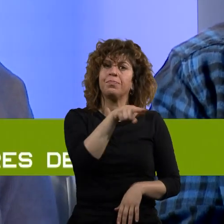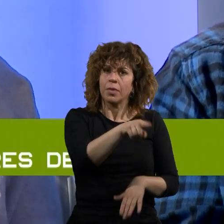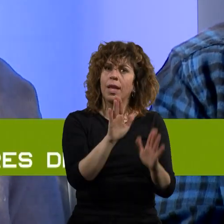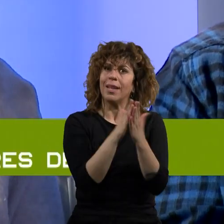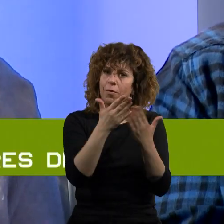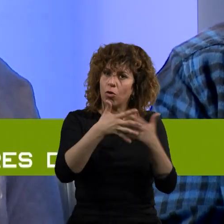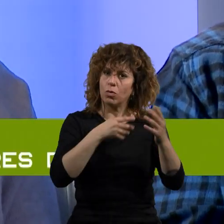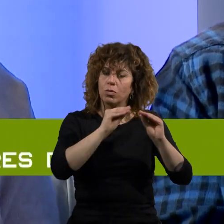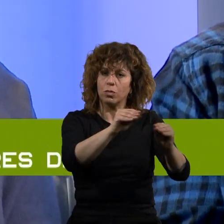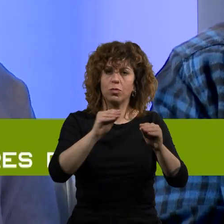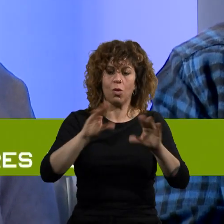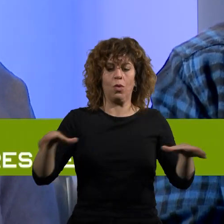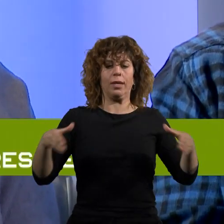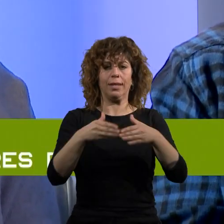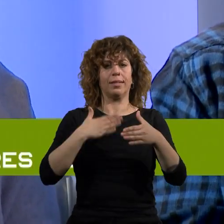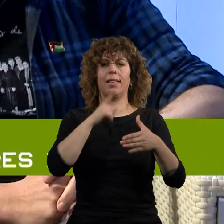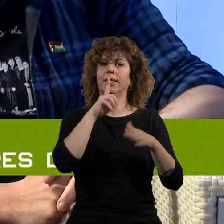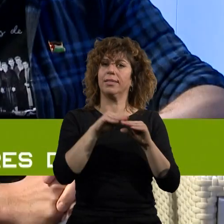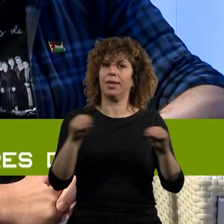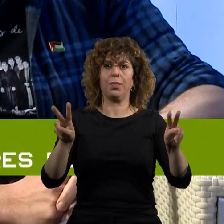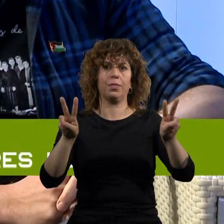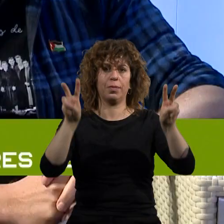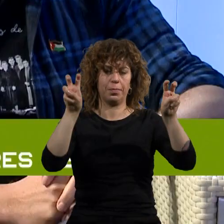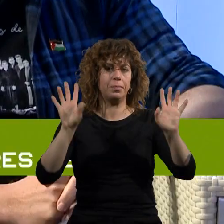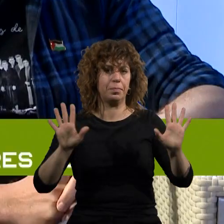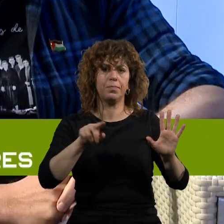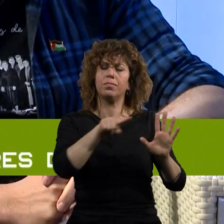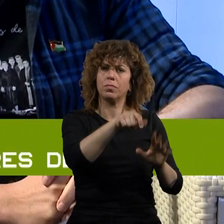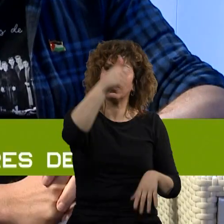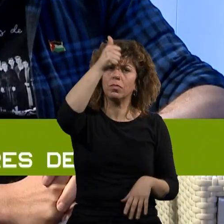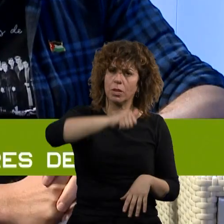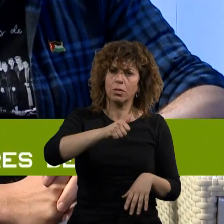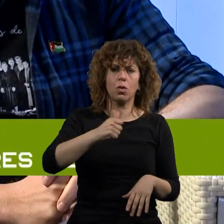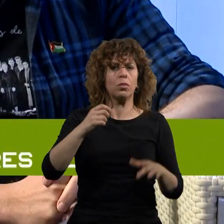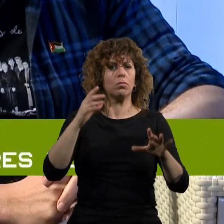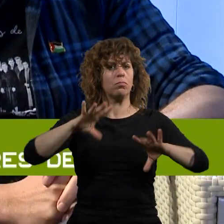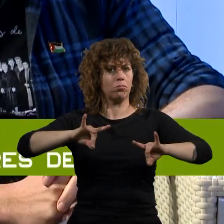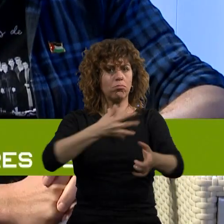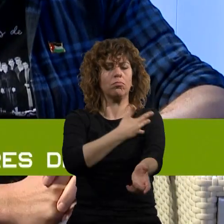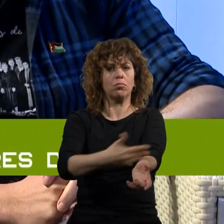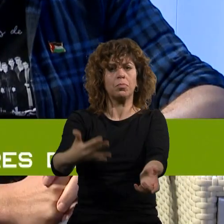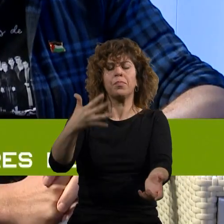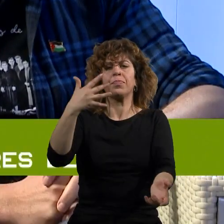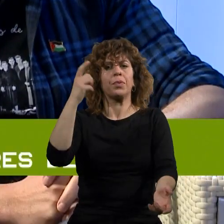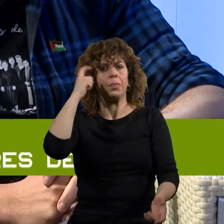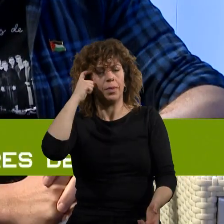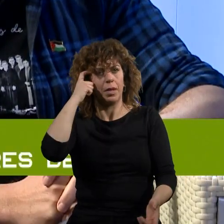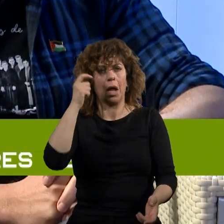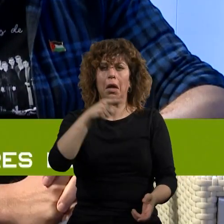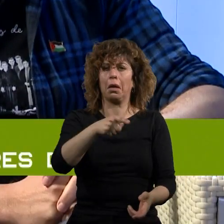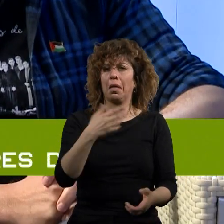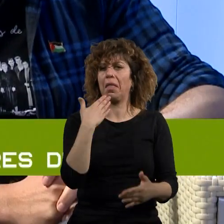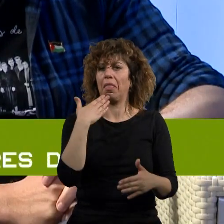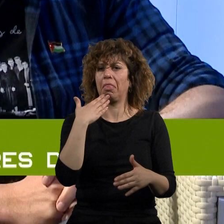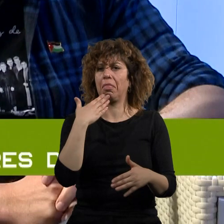que se llama La Quinta del Silencio. Él era un chaval de Badarán, me lleva a mí 4 o 5 años. Y